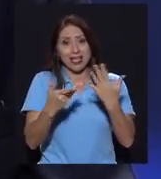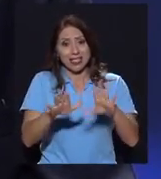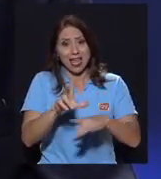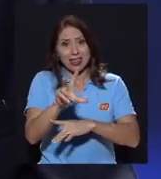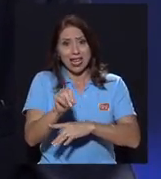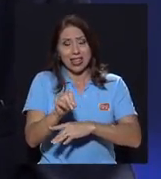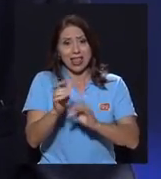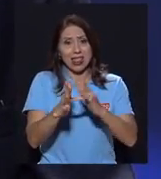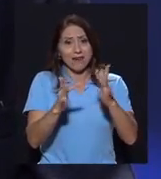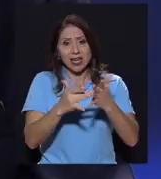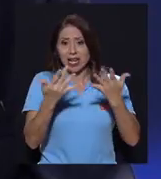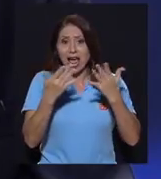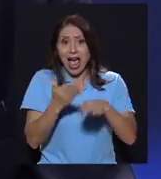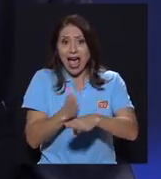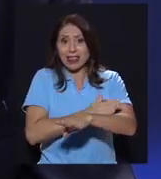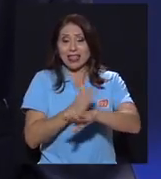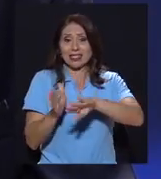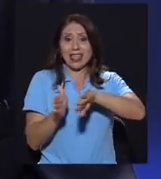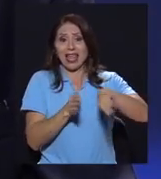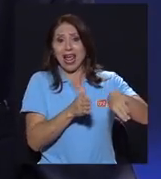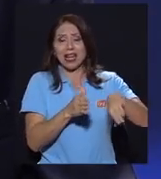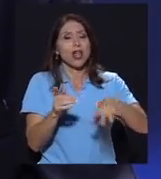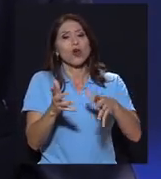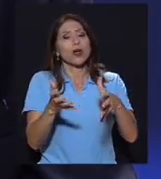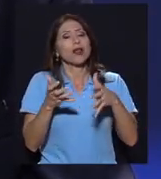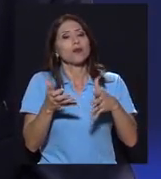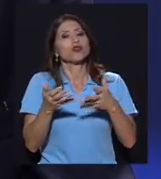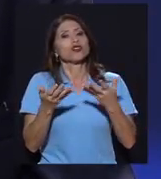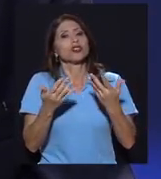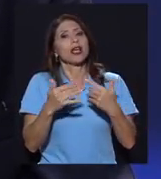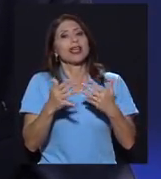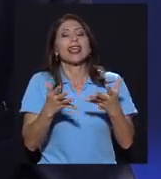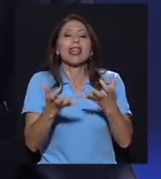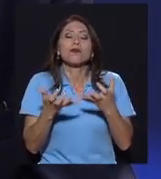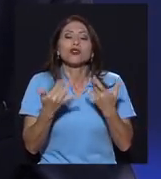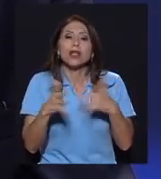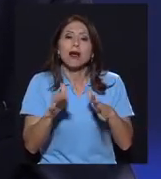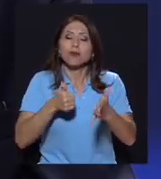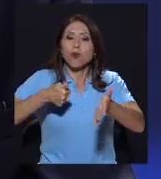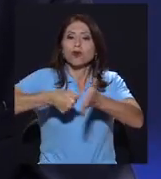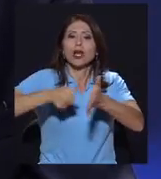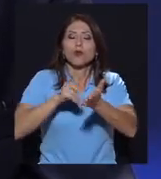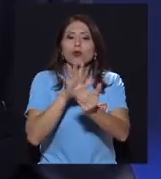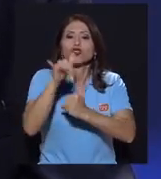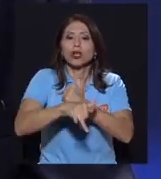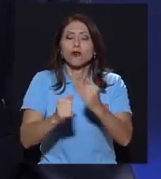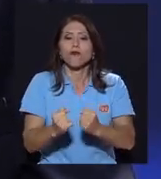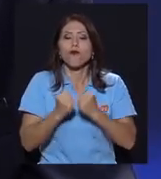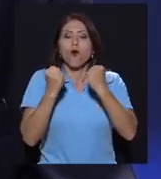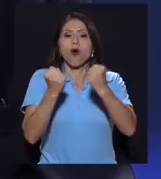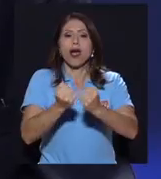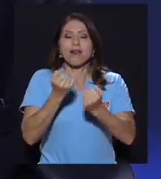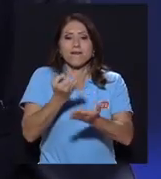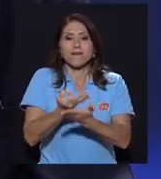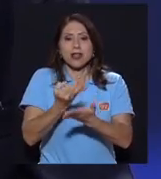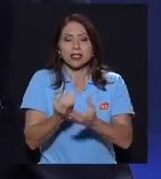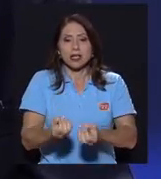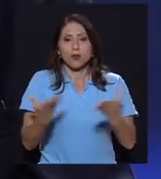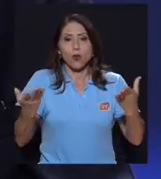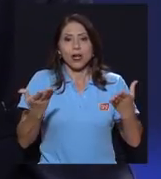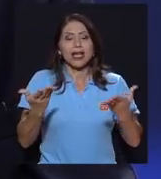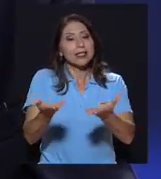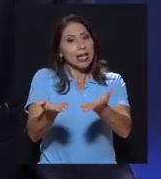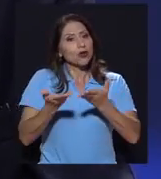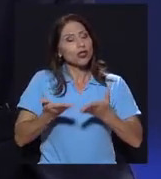votado en primer debate un proyecto de fortalecimiento de las finanzas públicas que nos dé un respiro un